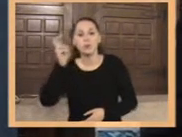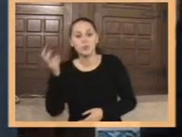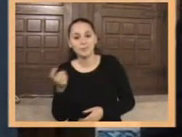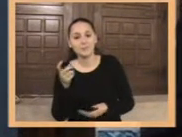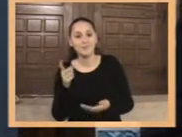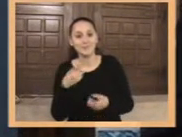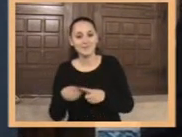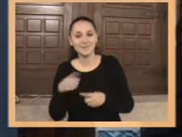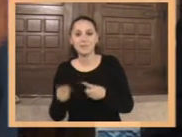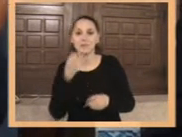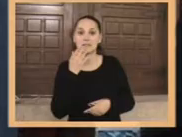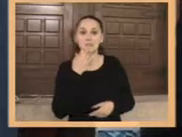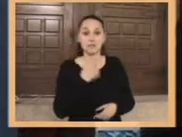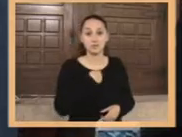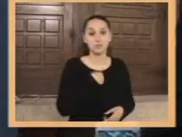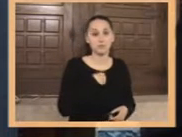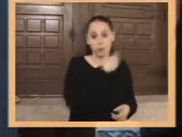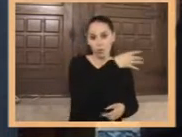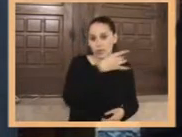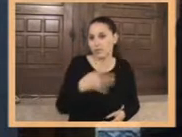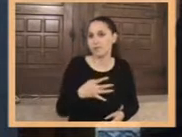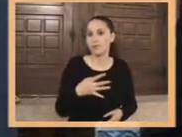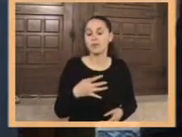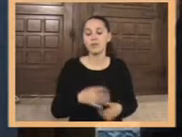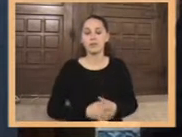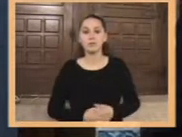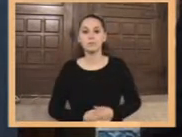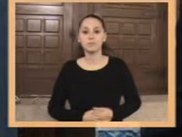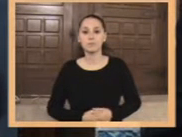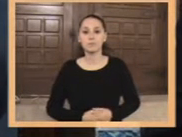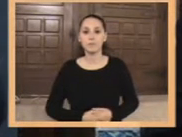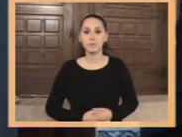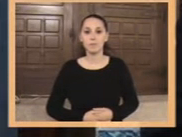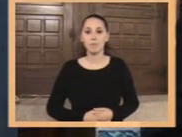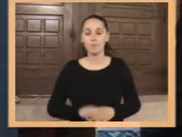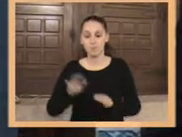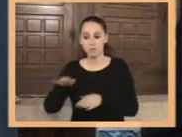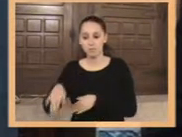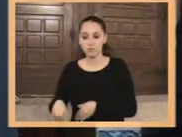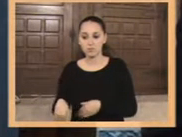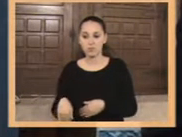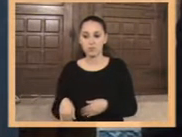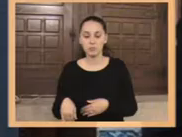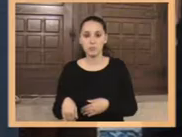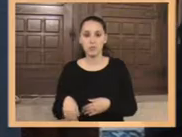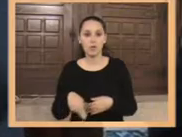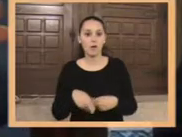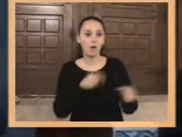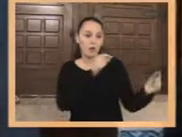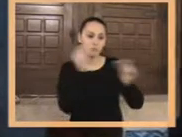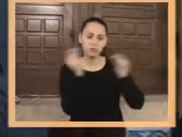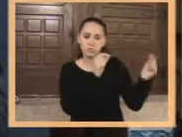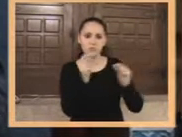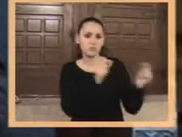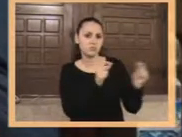pero eso no tiene nada que ver con lo que usted estaba hablando. Y, por último, no hay ninguna guerra, sencillamente, o es una fuerte